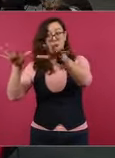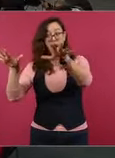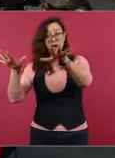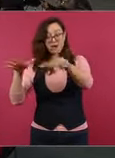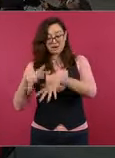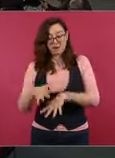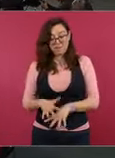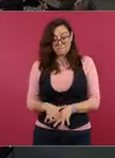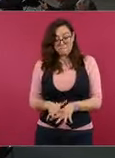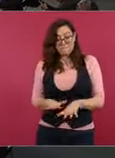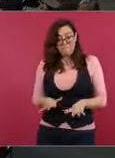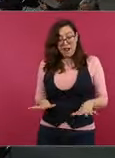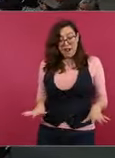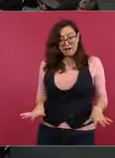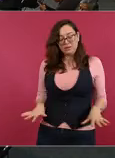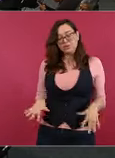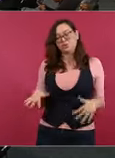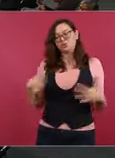Este paso